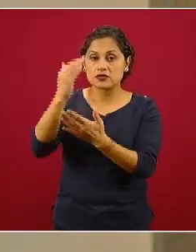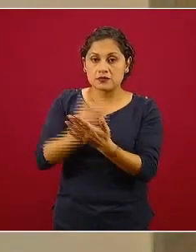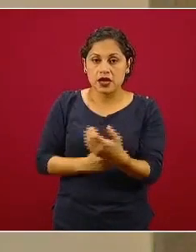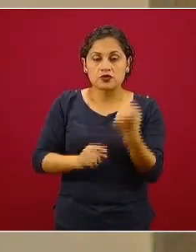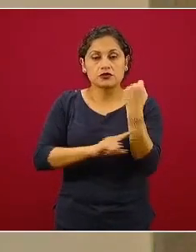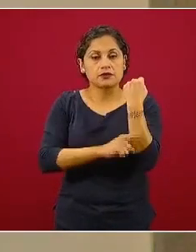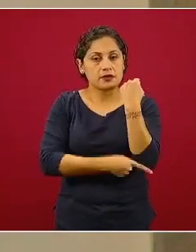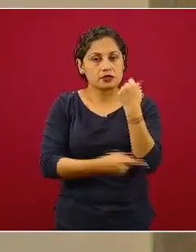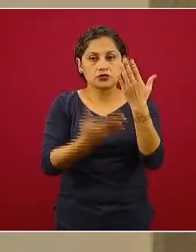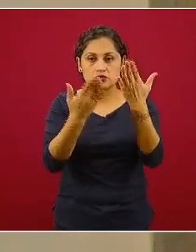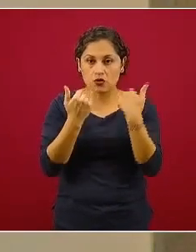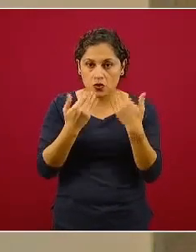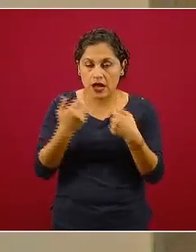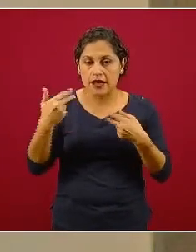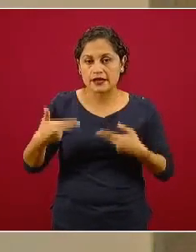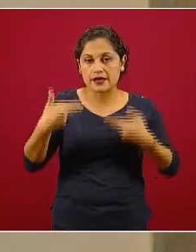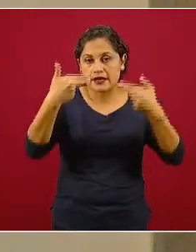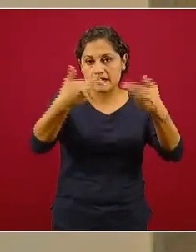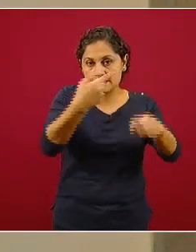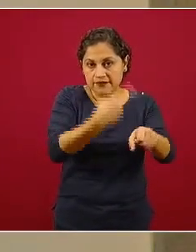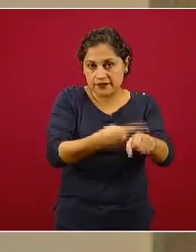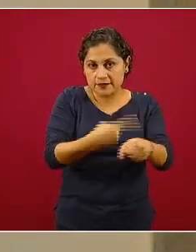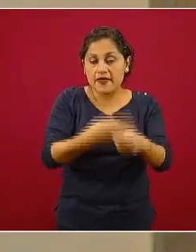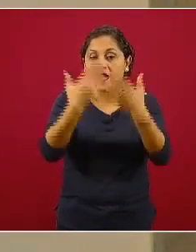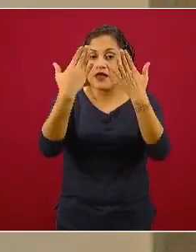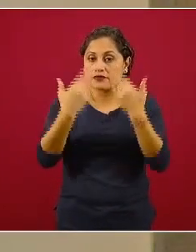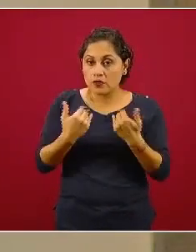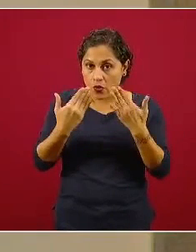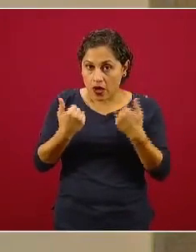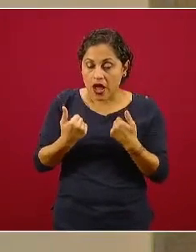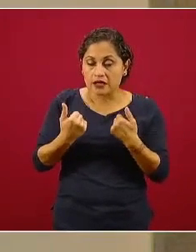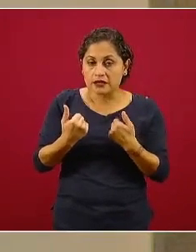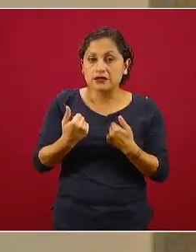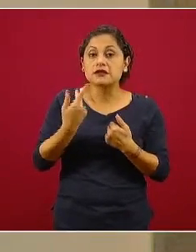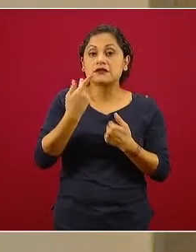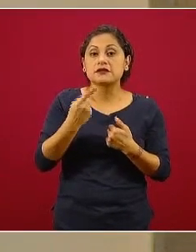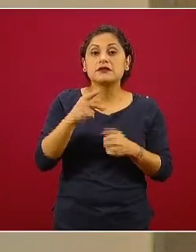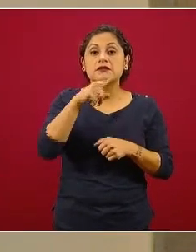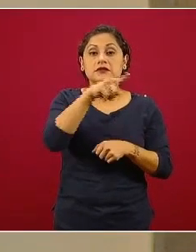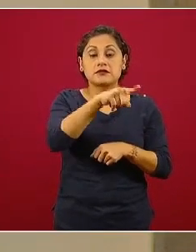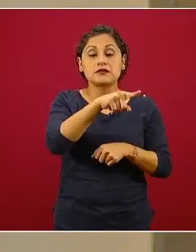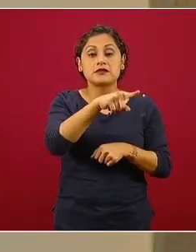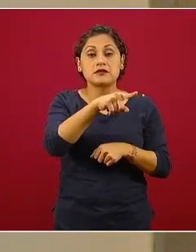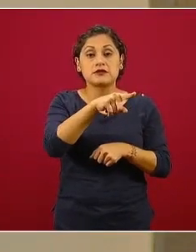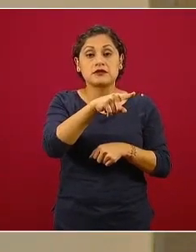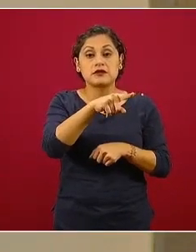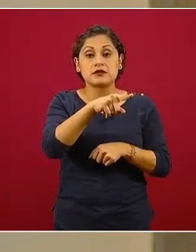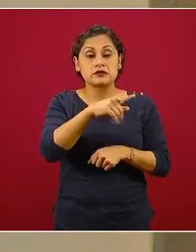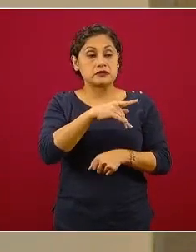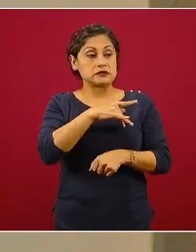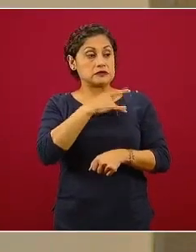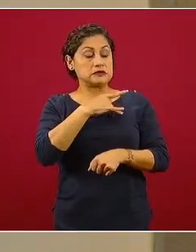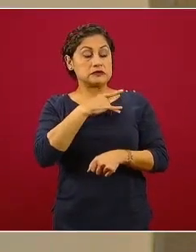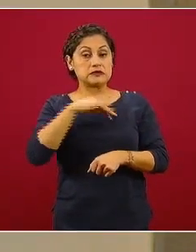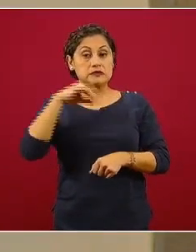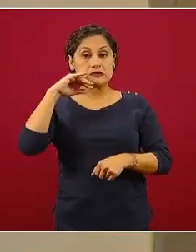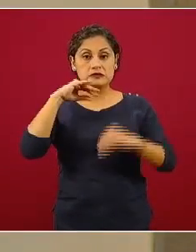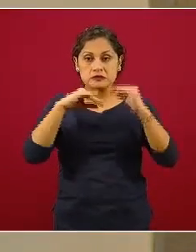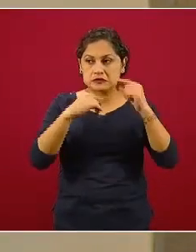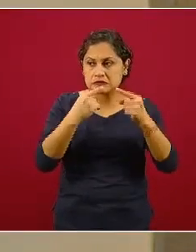no tienen familiares con enfermedades crónicas, se queden en casa si su enfermedad tiene los síntomas